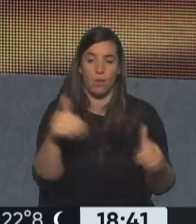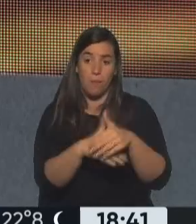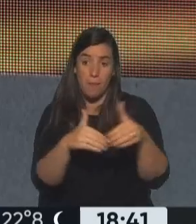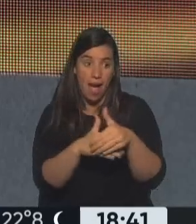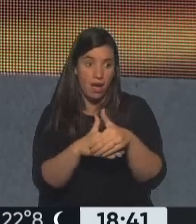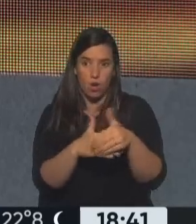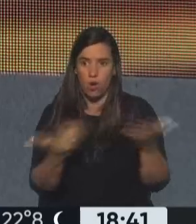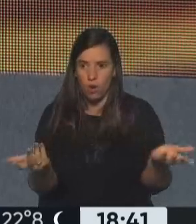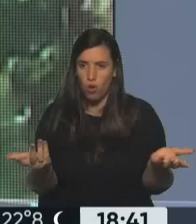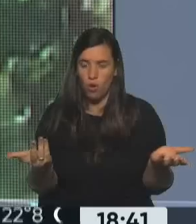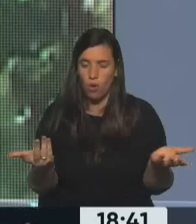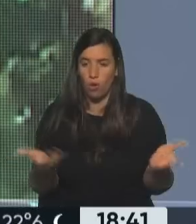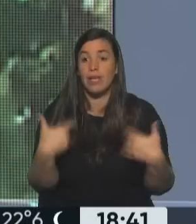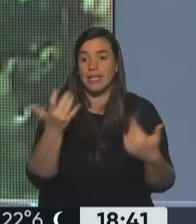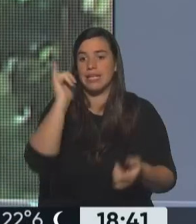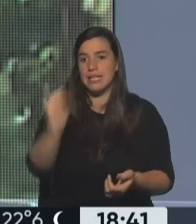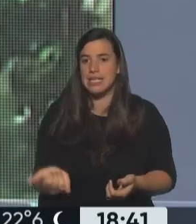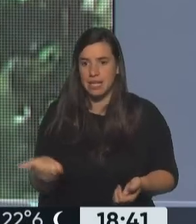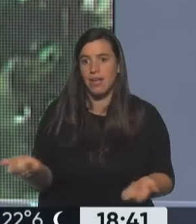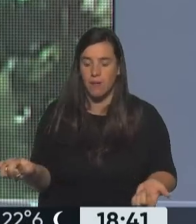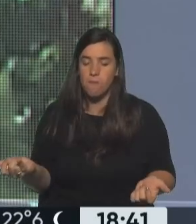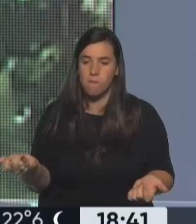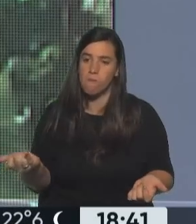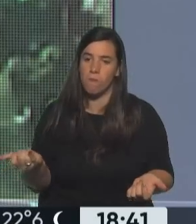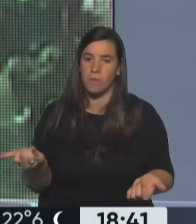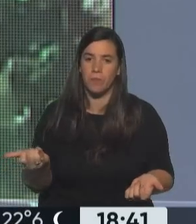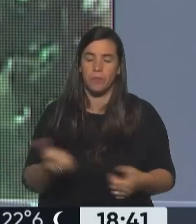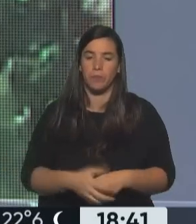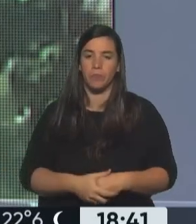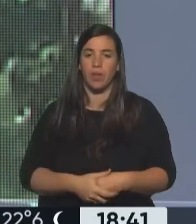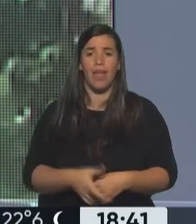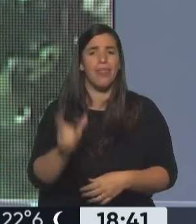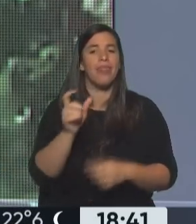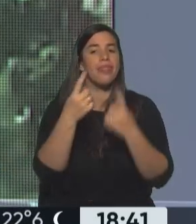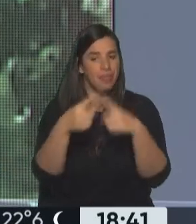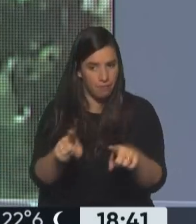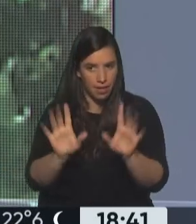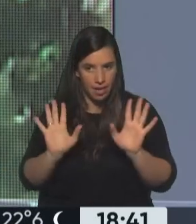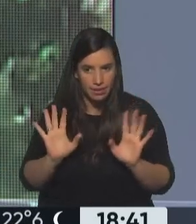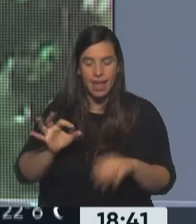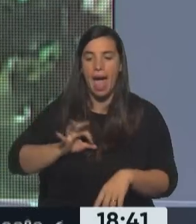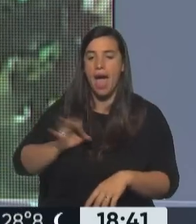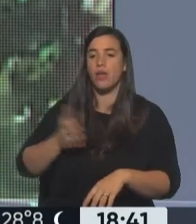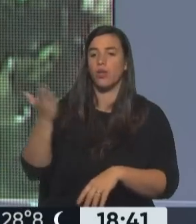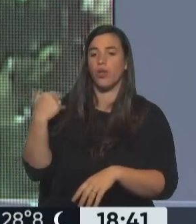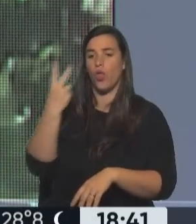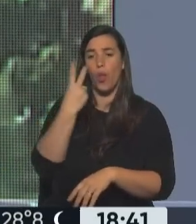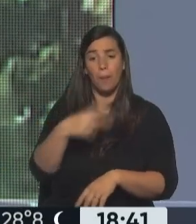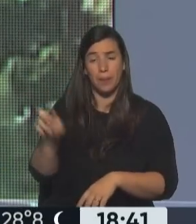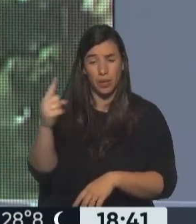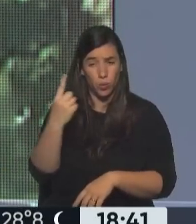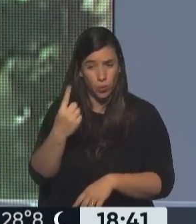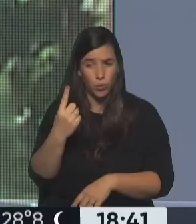trasladaría. Que pasarías de una corrida a una corrida bancaria. Claro. Con la diferencia del año 2001, donde vos no